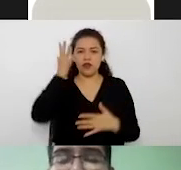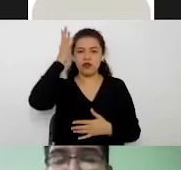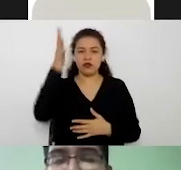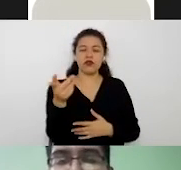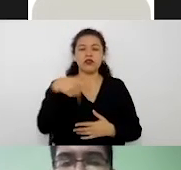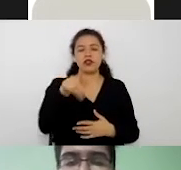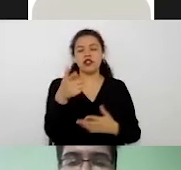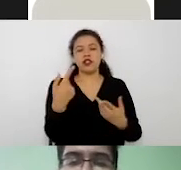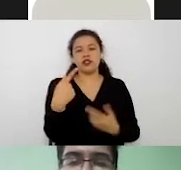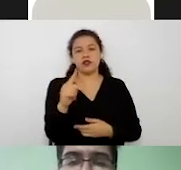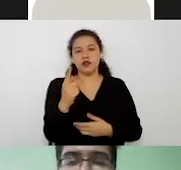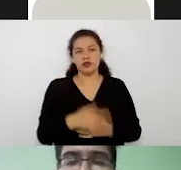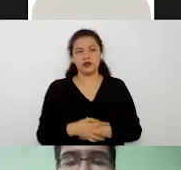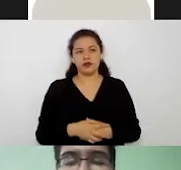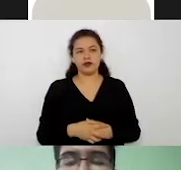sus propios